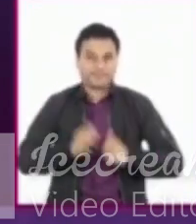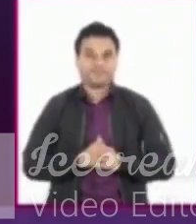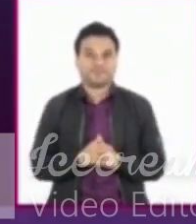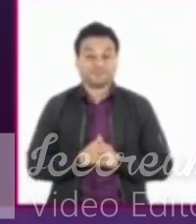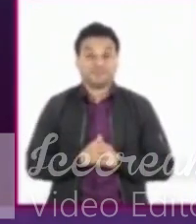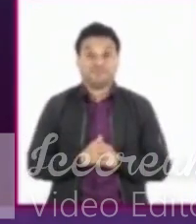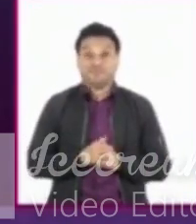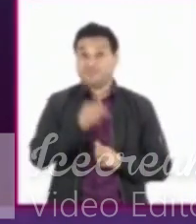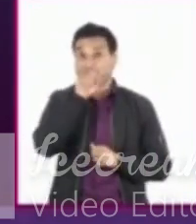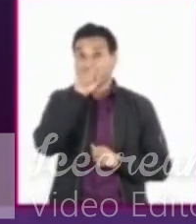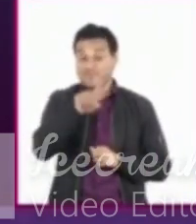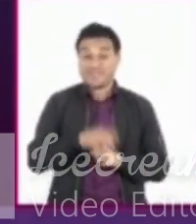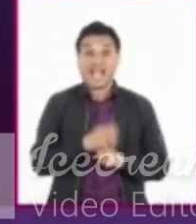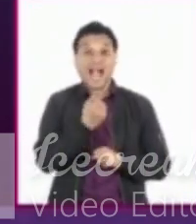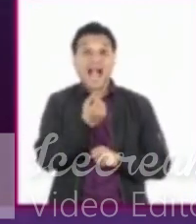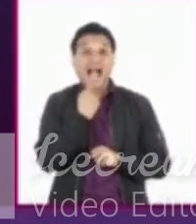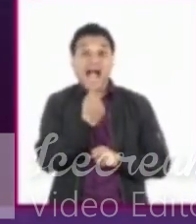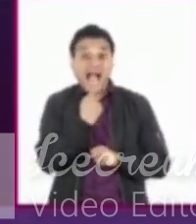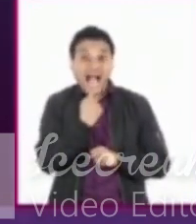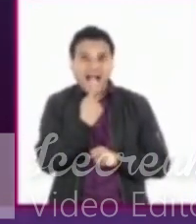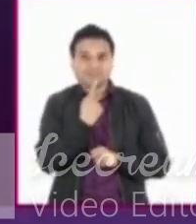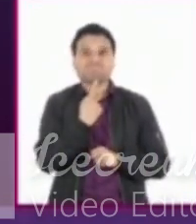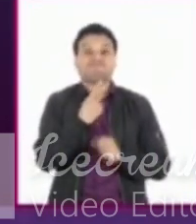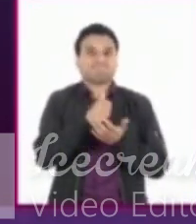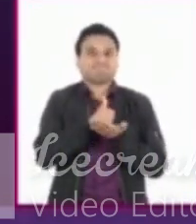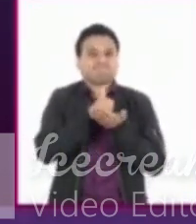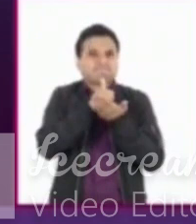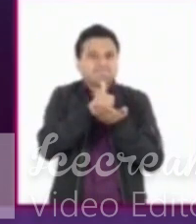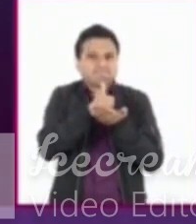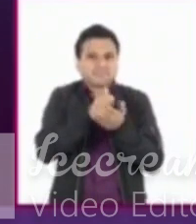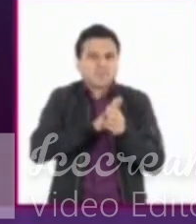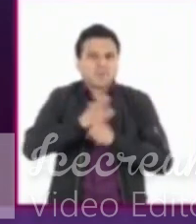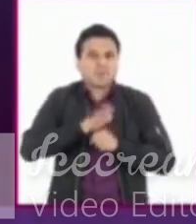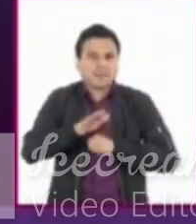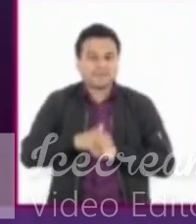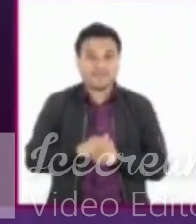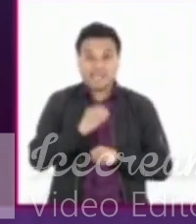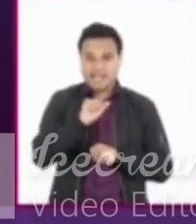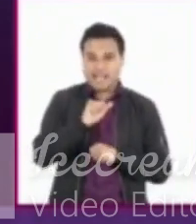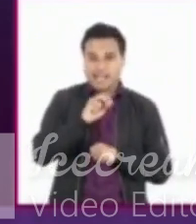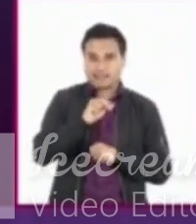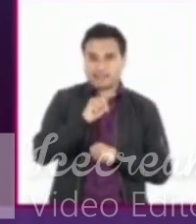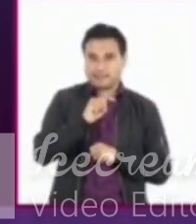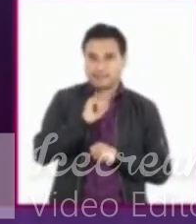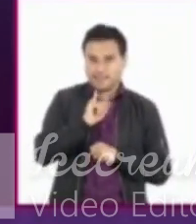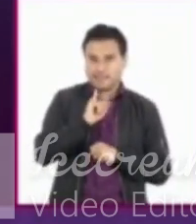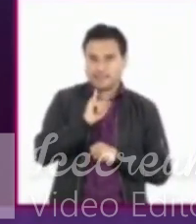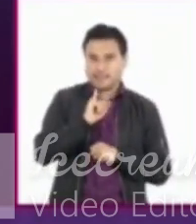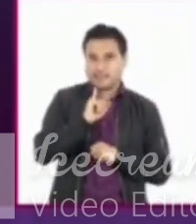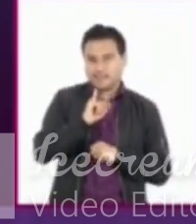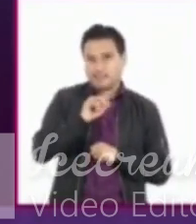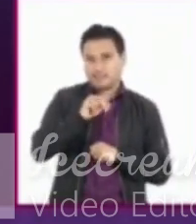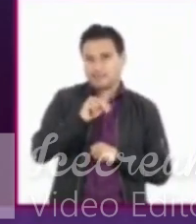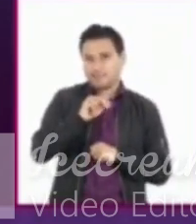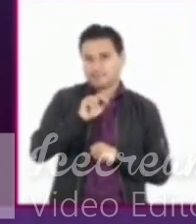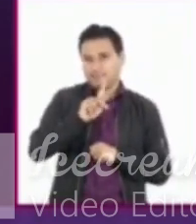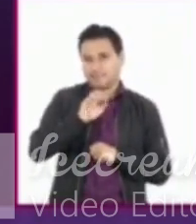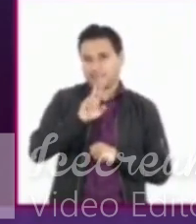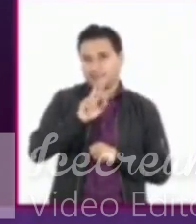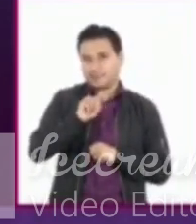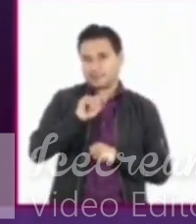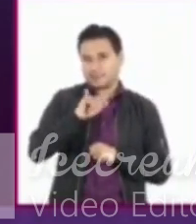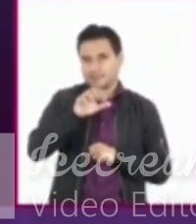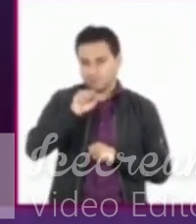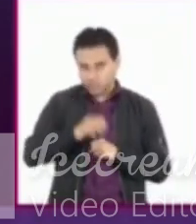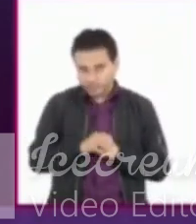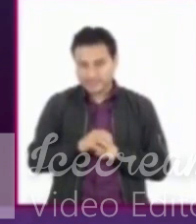los medicamentos que más vidas salvan son los antihipertensivos, antiparasitarios,